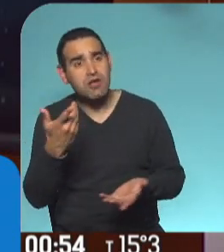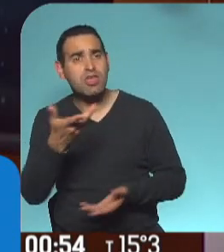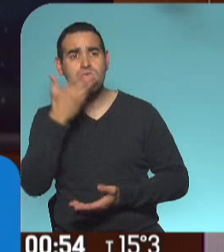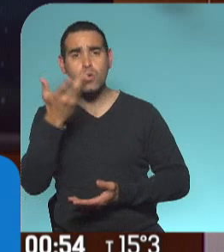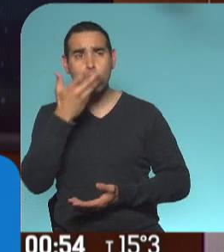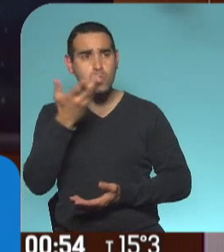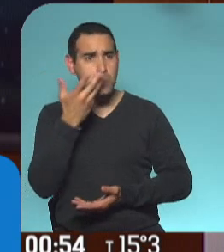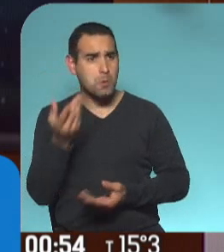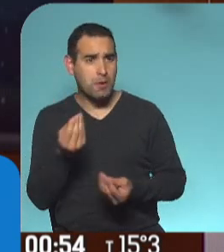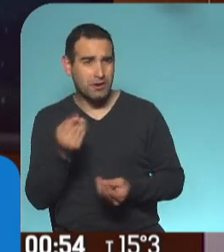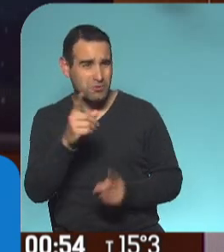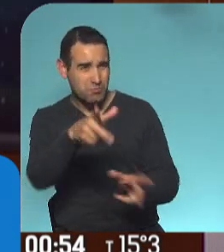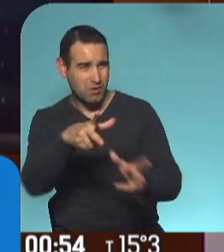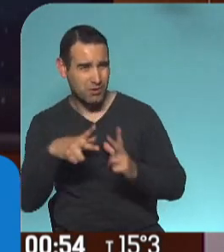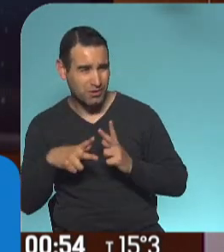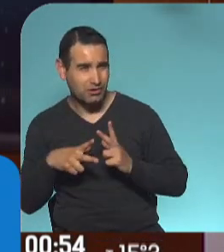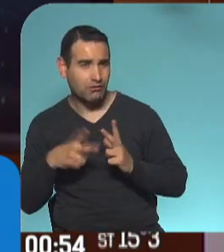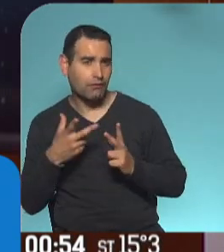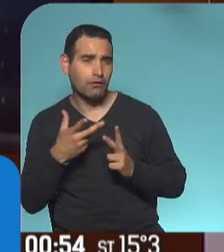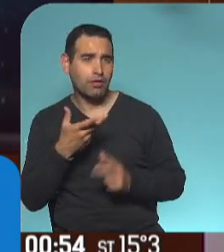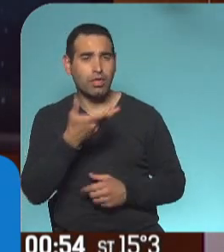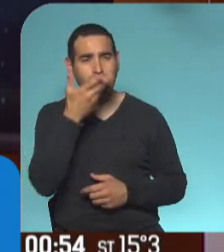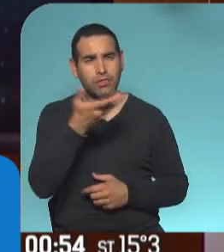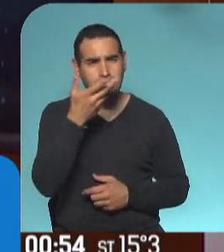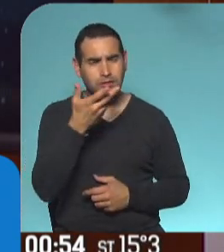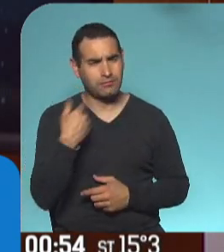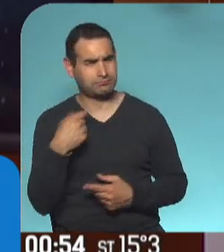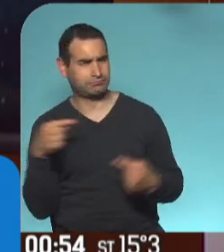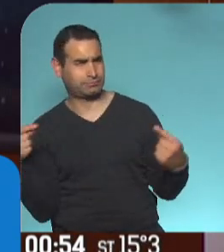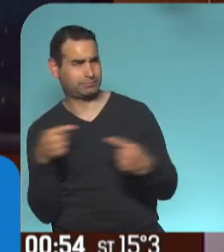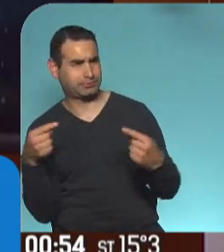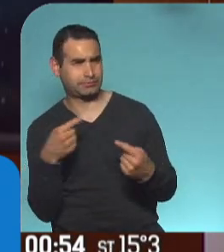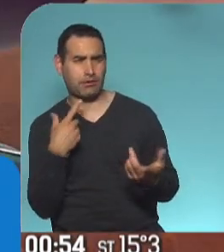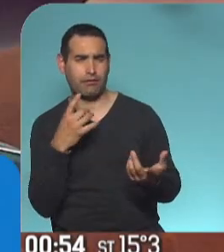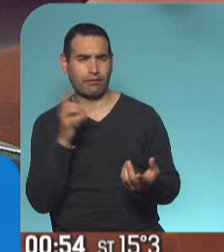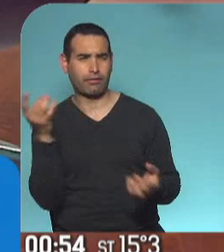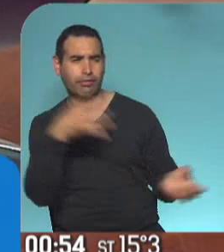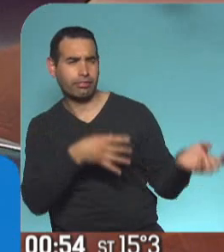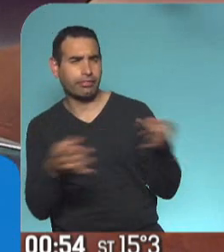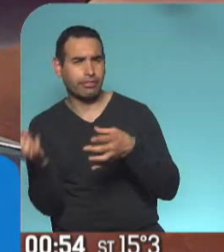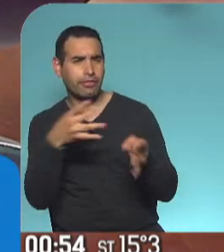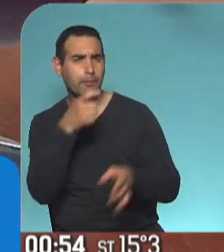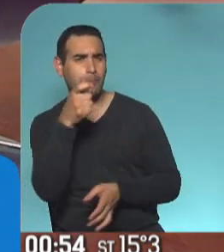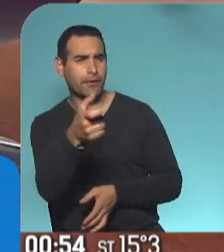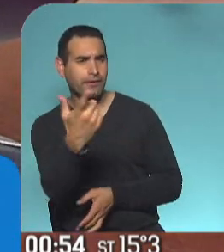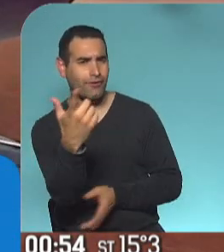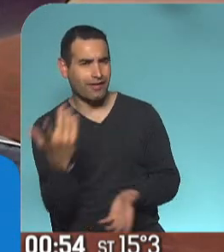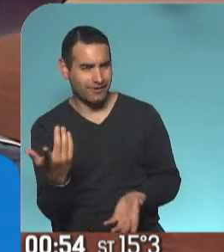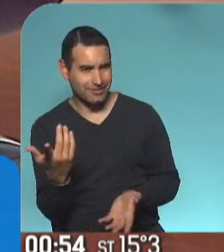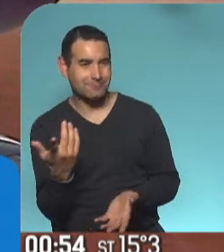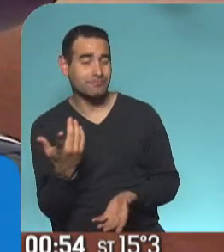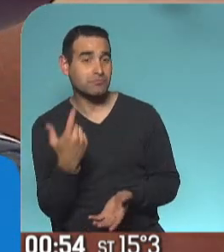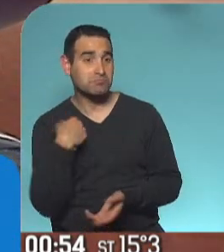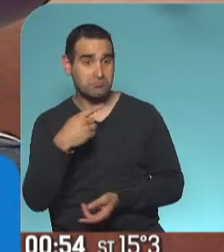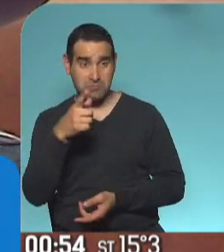lo que vos mencionás o sea frases altisonantes chicanas políticas y ninguna respuesta yo creo que